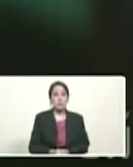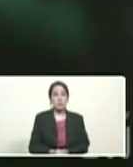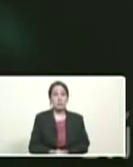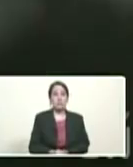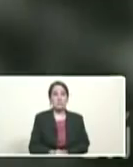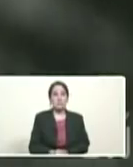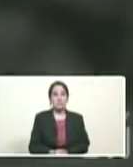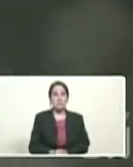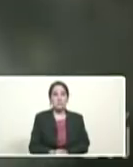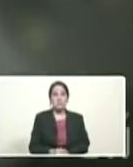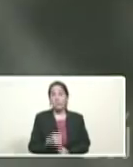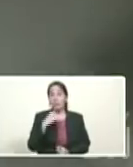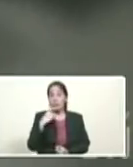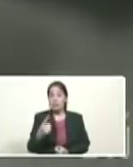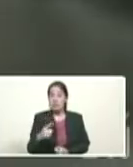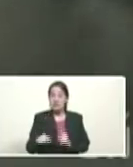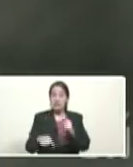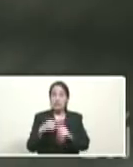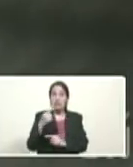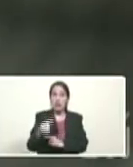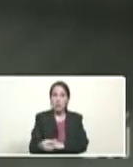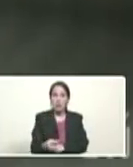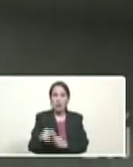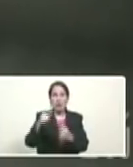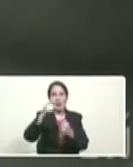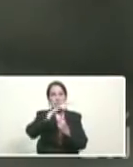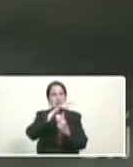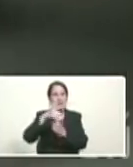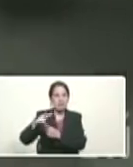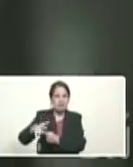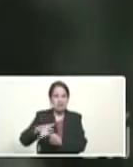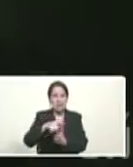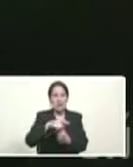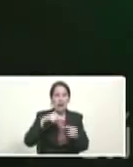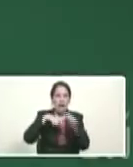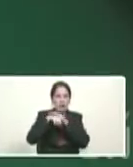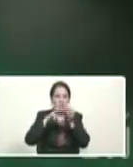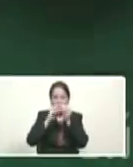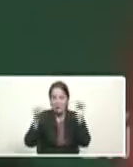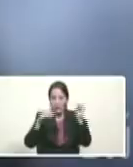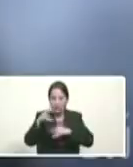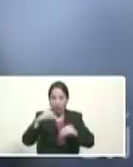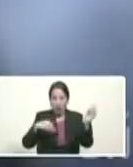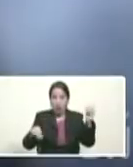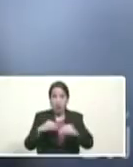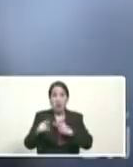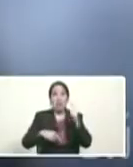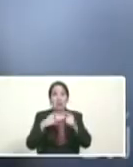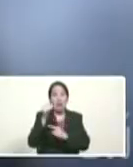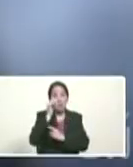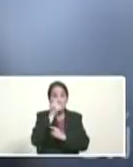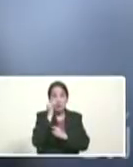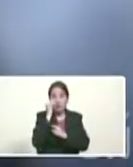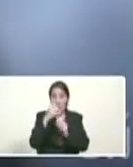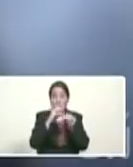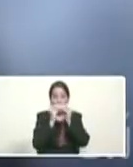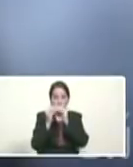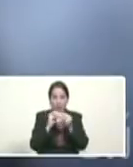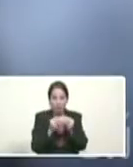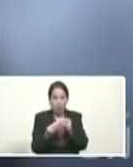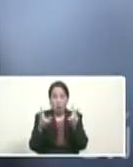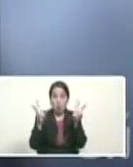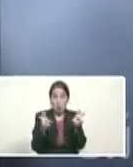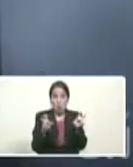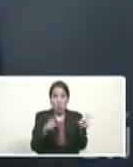aseguran que más tarde desmantelaron el dispositivo para meterlo en venezuela- a escondidas sus vídeos muestran el re ensamblaje una vez